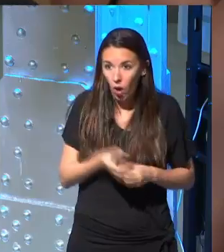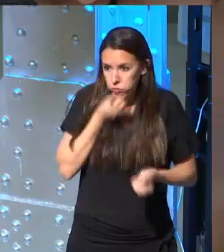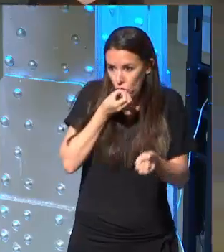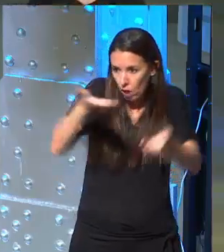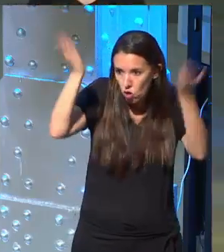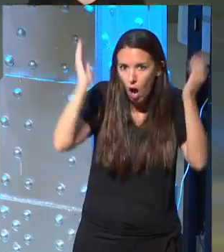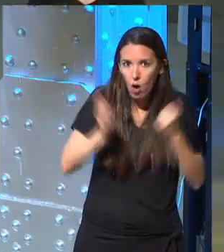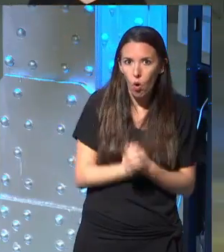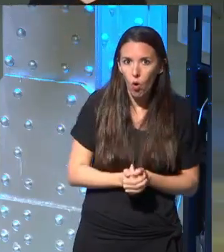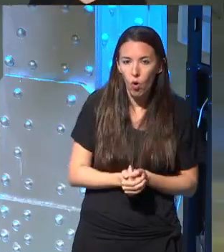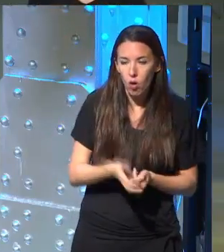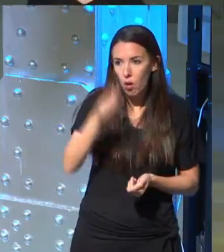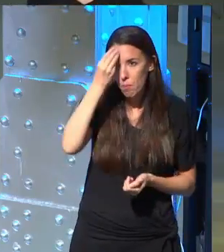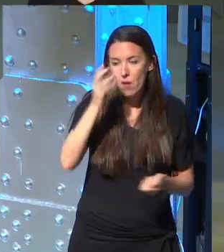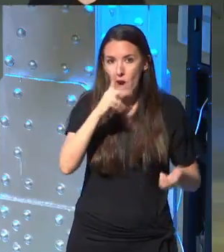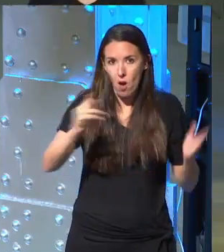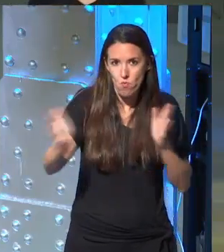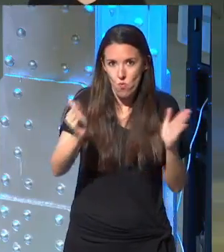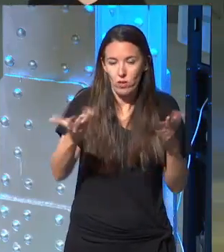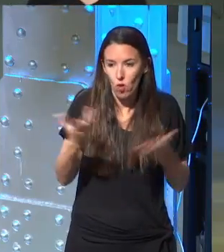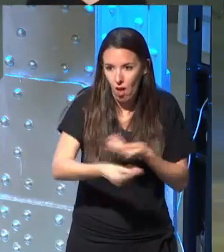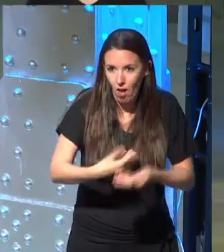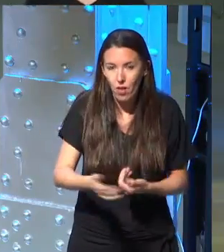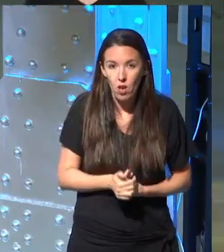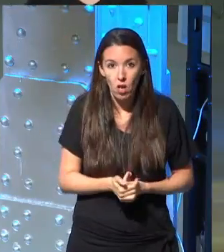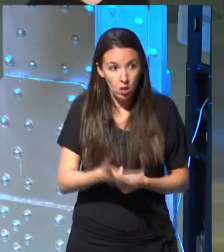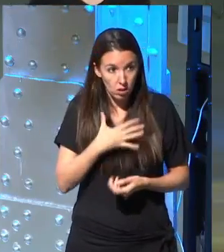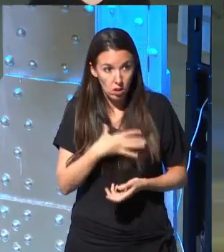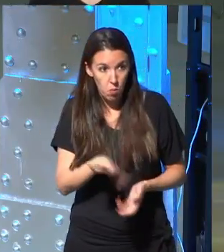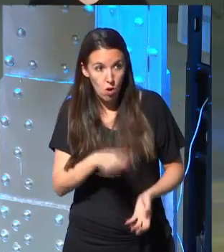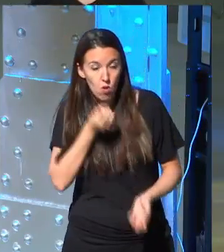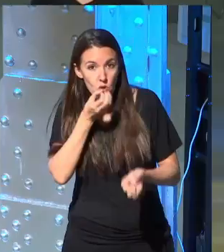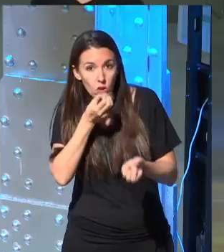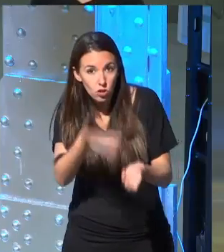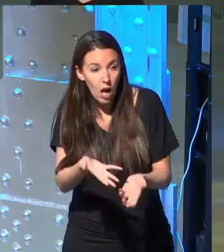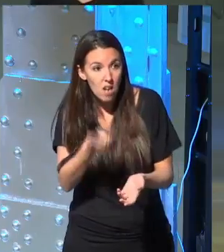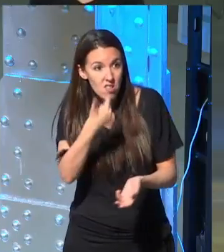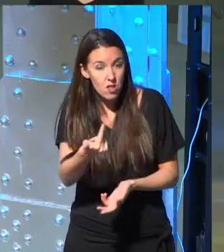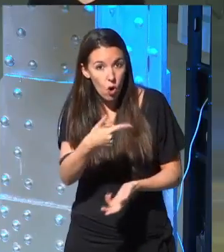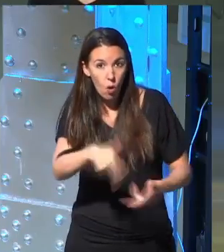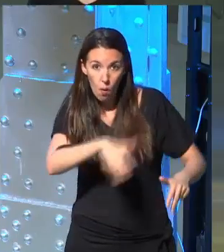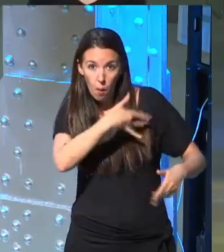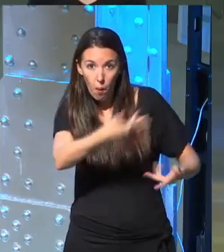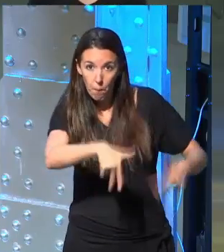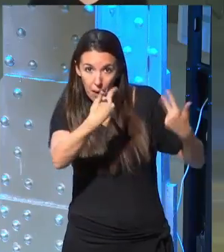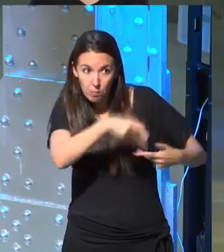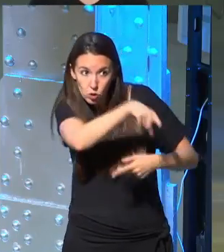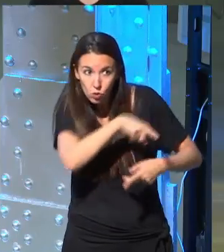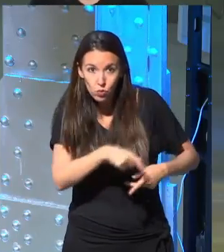Ah, cuéntalo, claro. No, yo creo que ahora es el momento de hacer hilos. Por favor, hazlo. Sí. O sea, que sí, que lo cuento y pongo que tengo tu permiso.